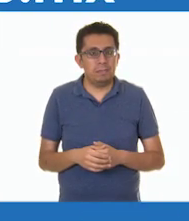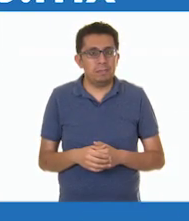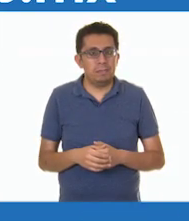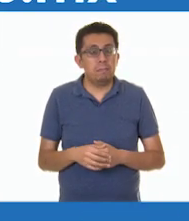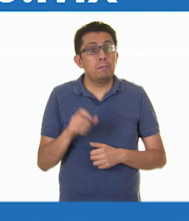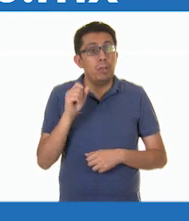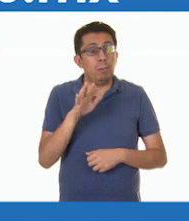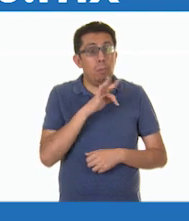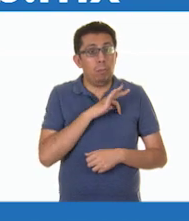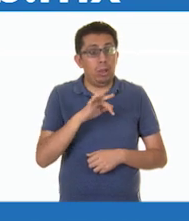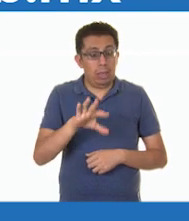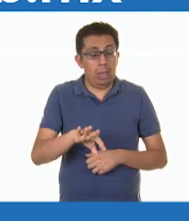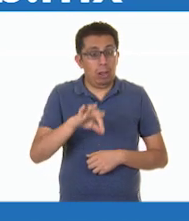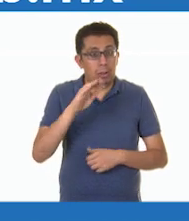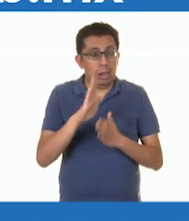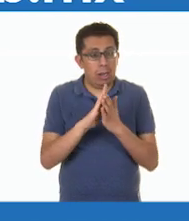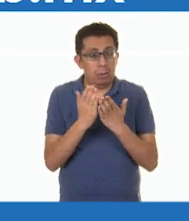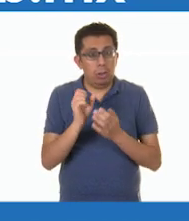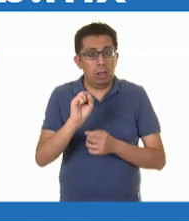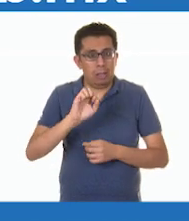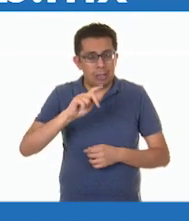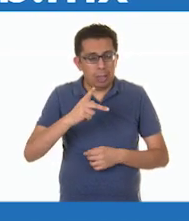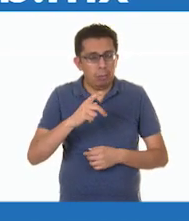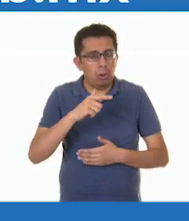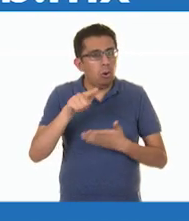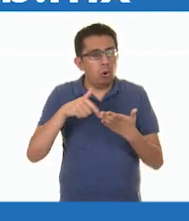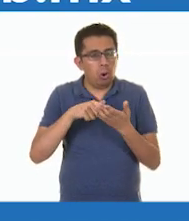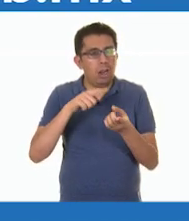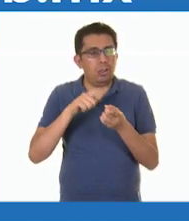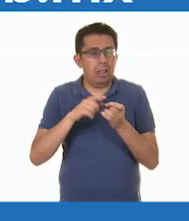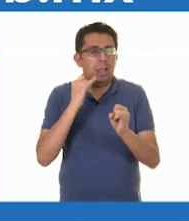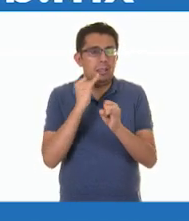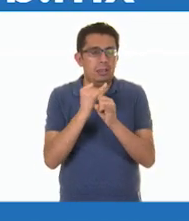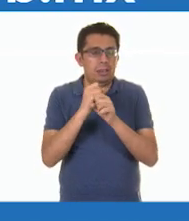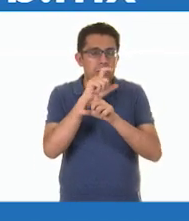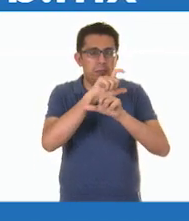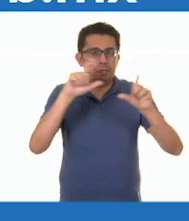También puedes encontrar los libros de texto en la página